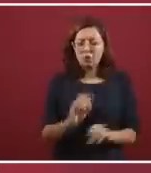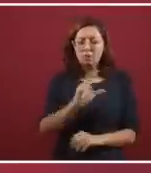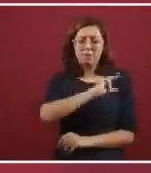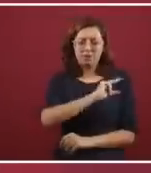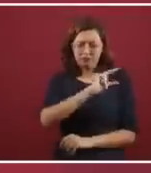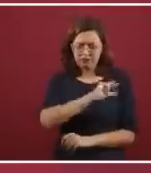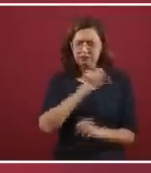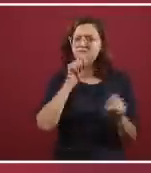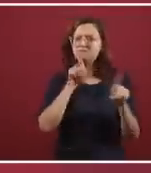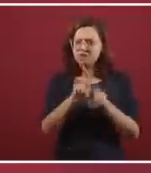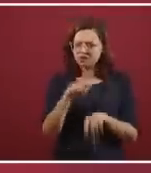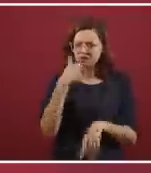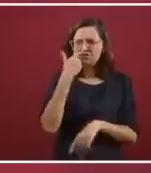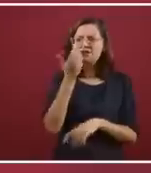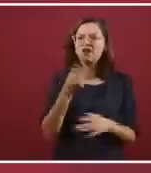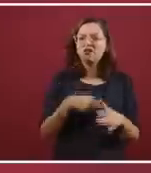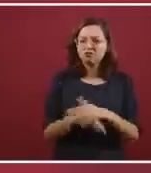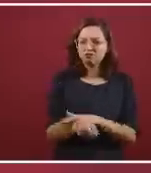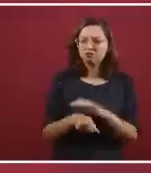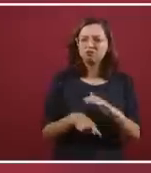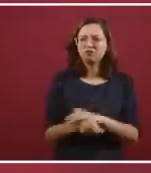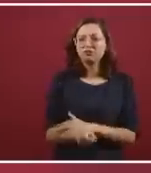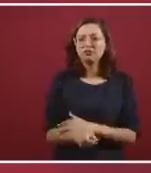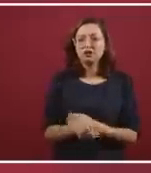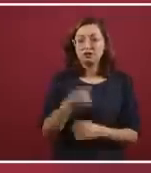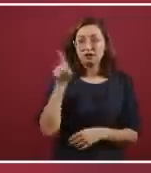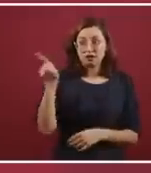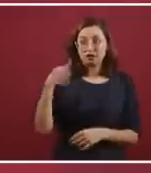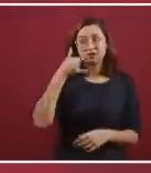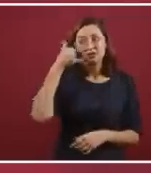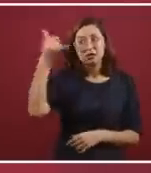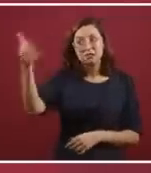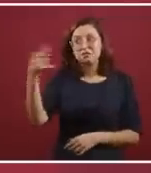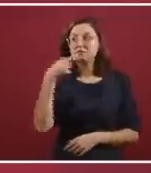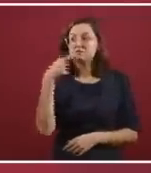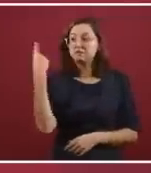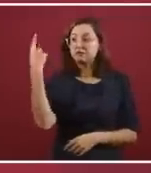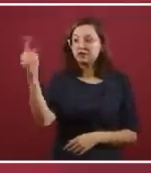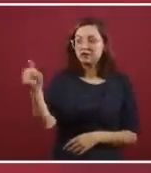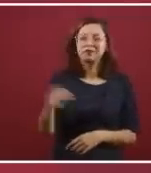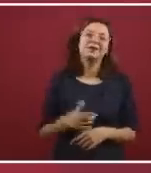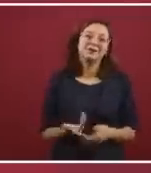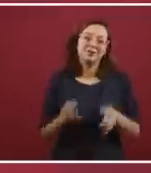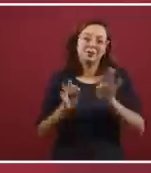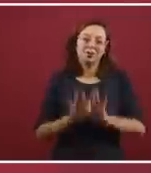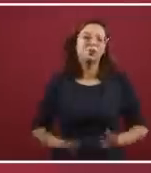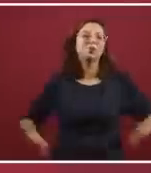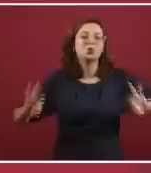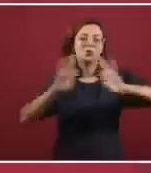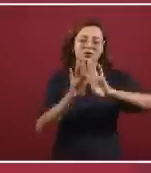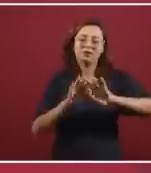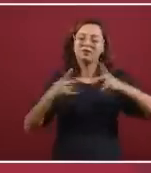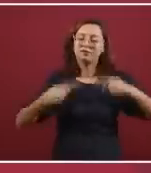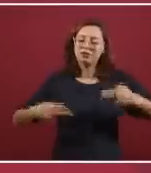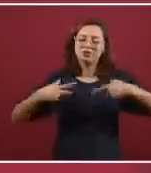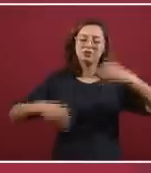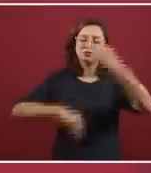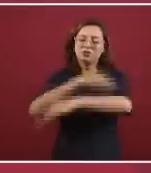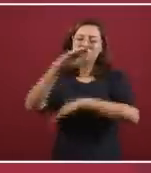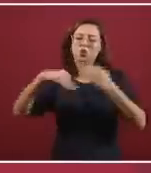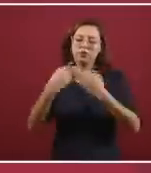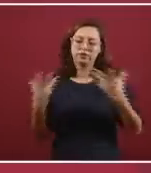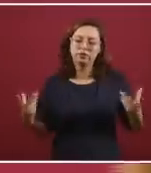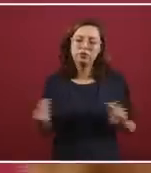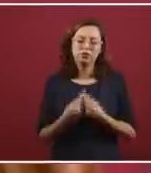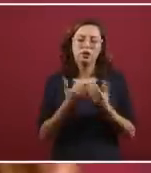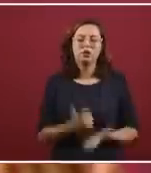extorsionen o sea esto es importante y todos tenemos que ayudar a ir limpiando un poco a poco la